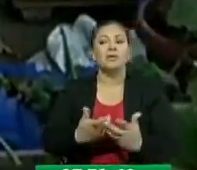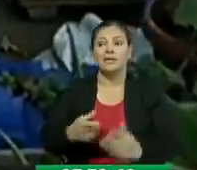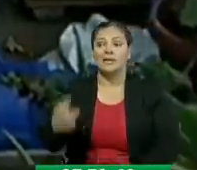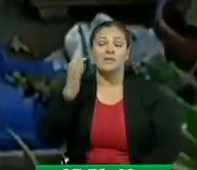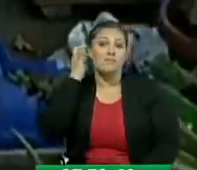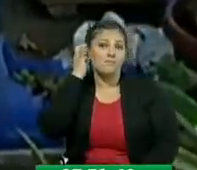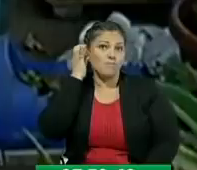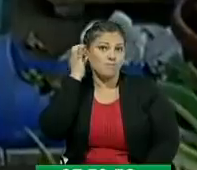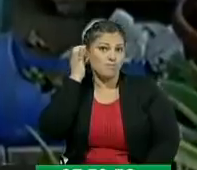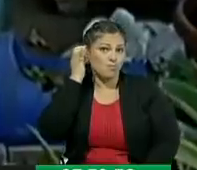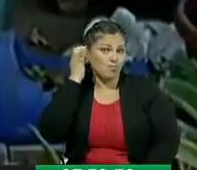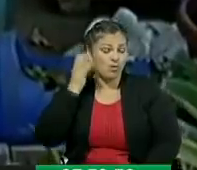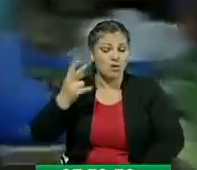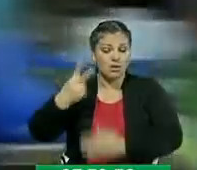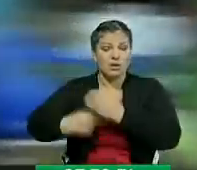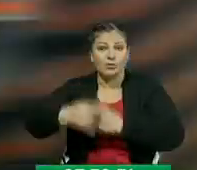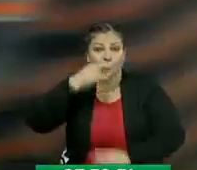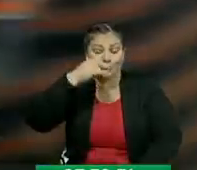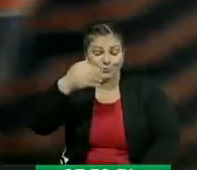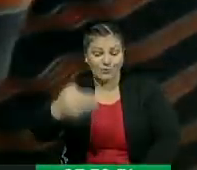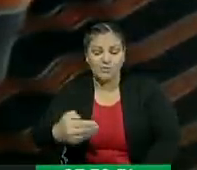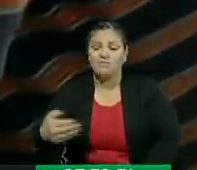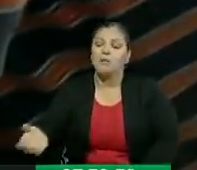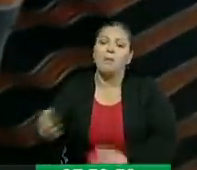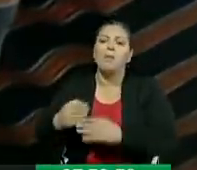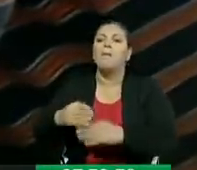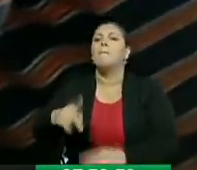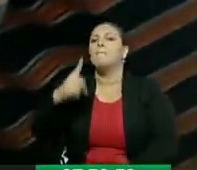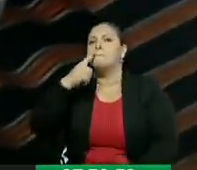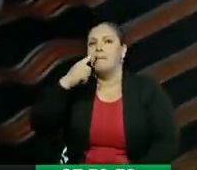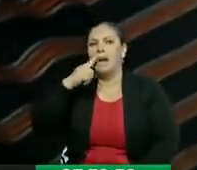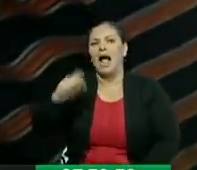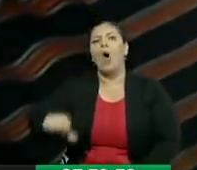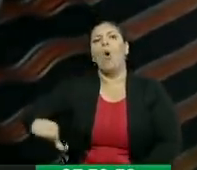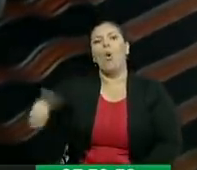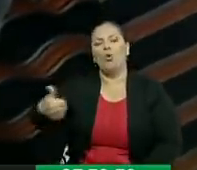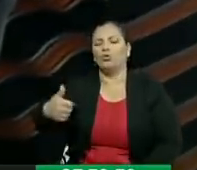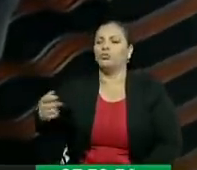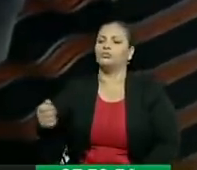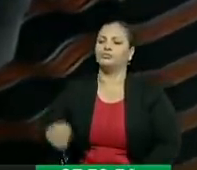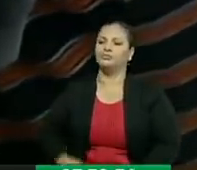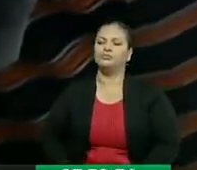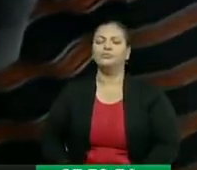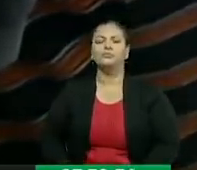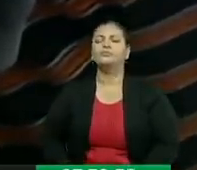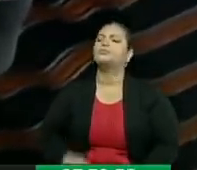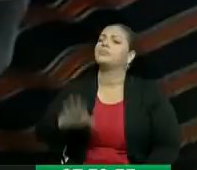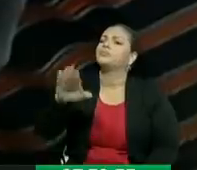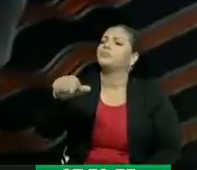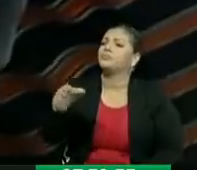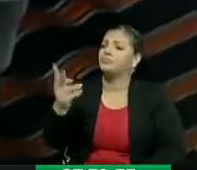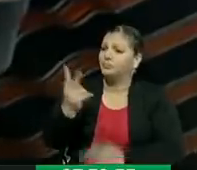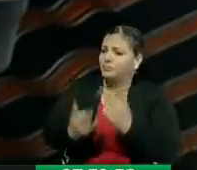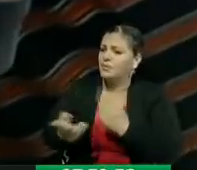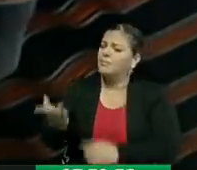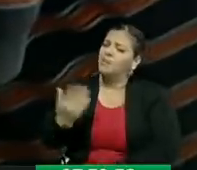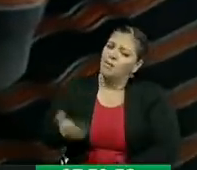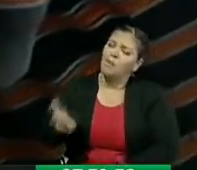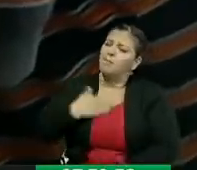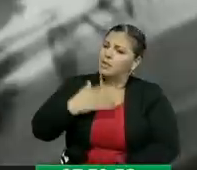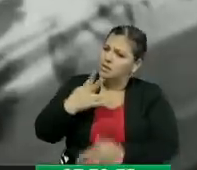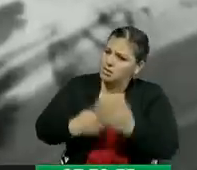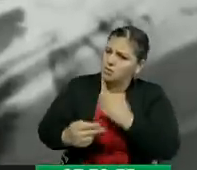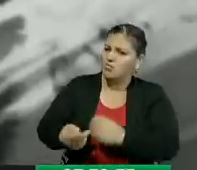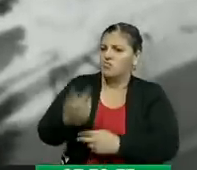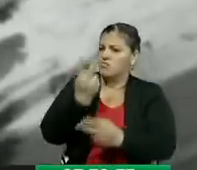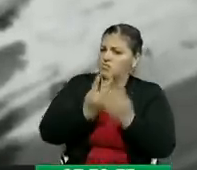visto una foto, dice, en las redes sociales. El otro, el primer compromiso, la vino a ver, la vino a visitar y se la llevó a pasear, solo por eso fue. De